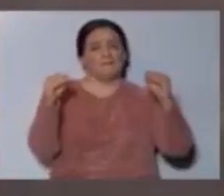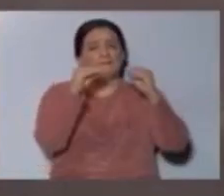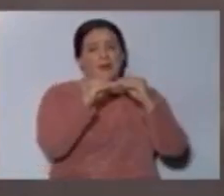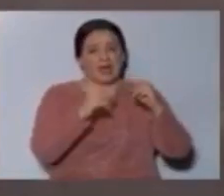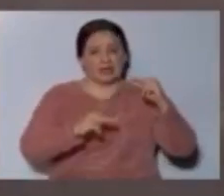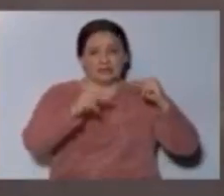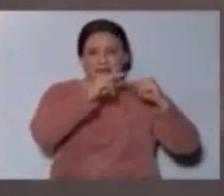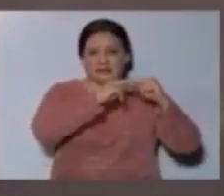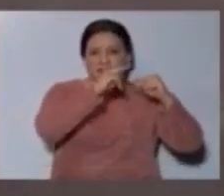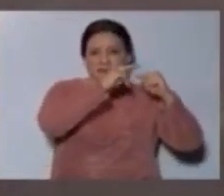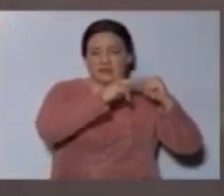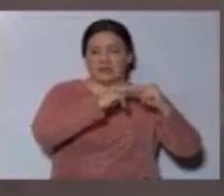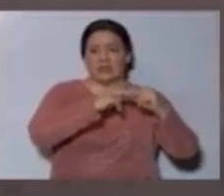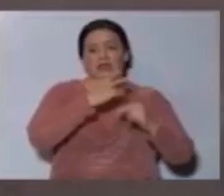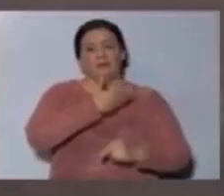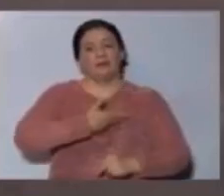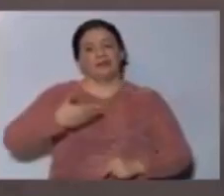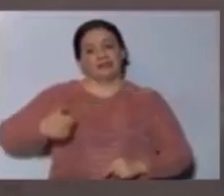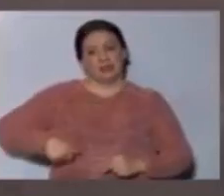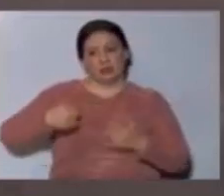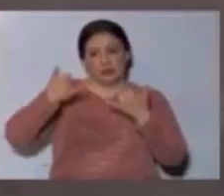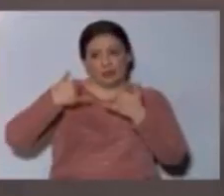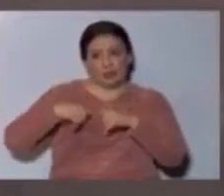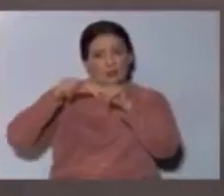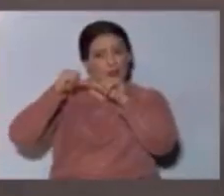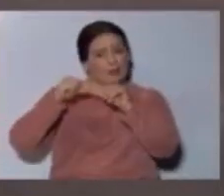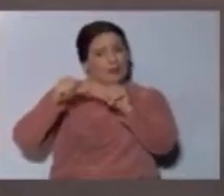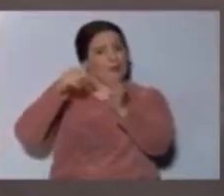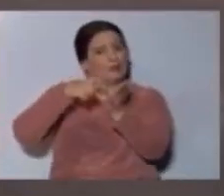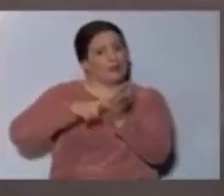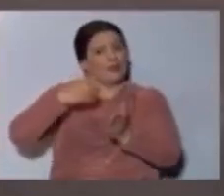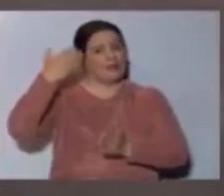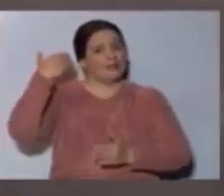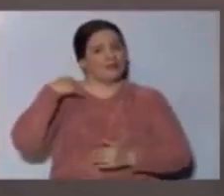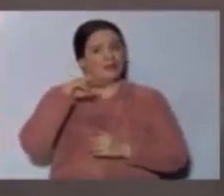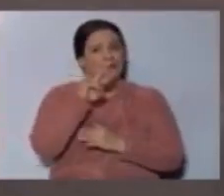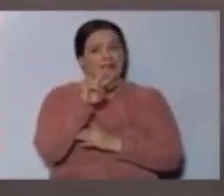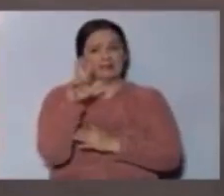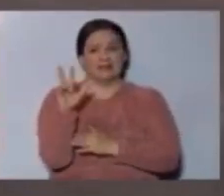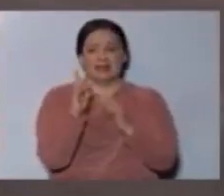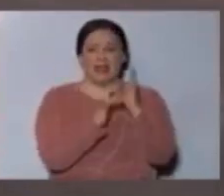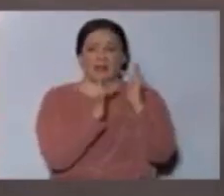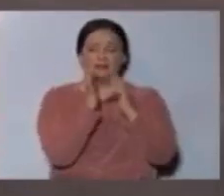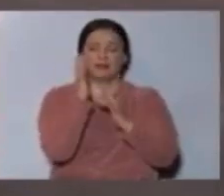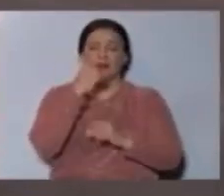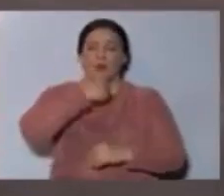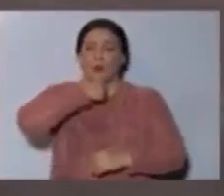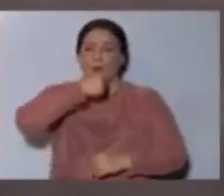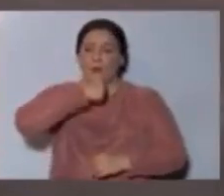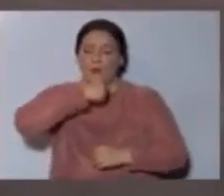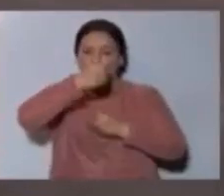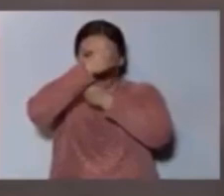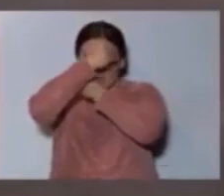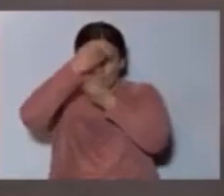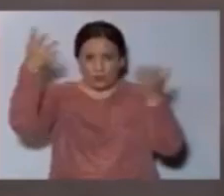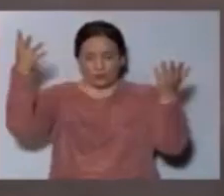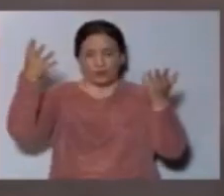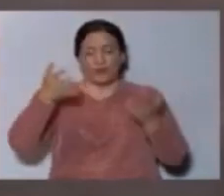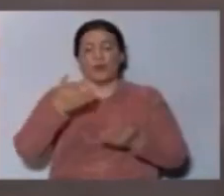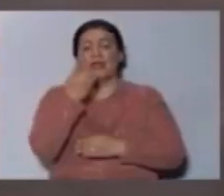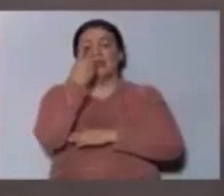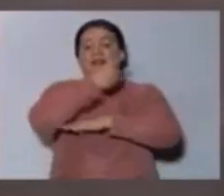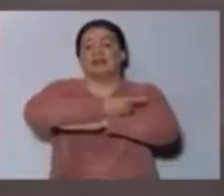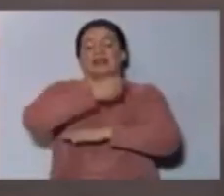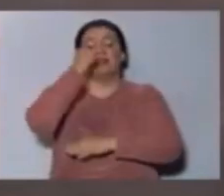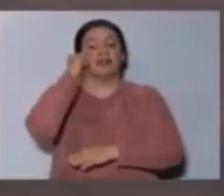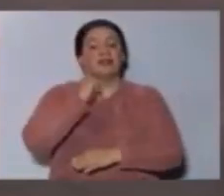señor presidente sigue en deuda. El pasado 23 de abril, en conferencia de prensa, anunció que el día de